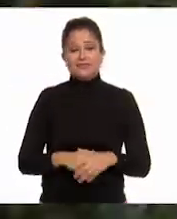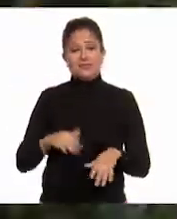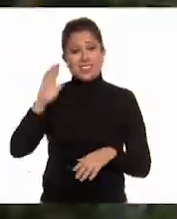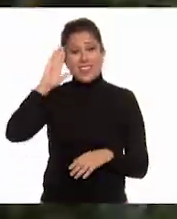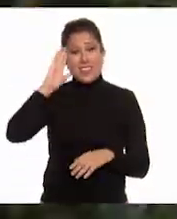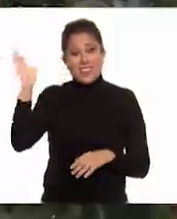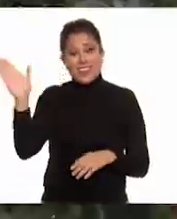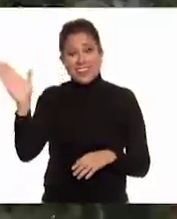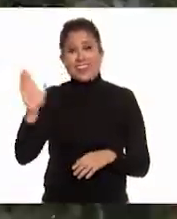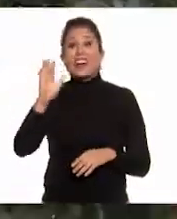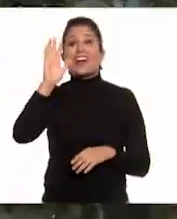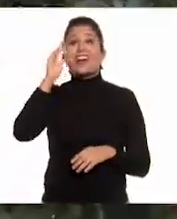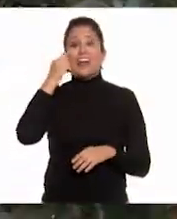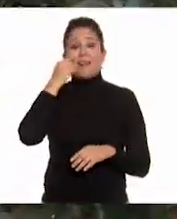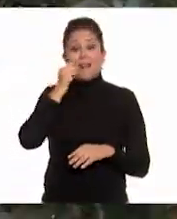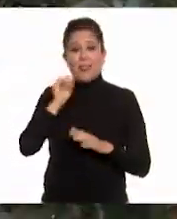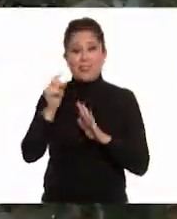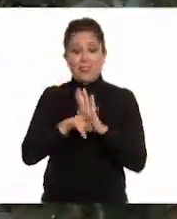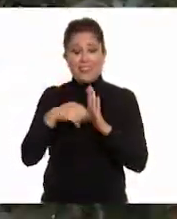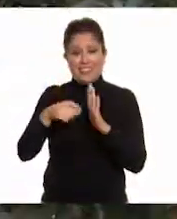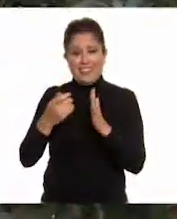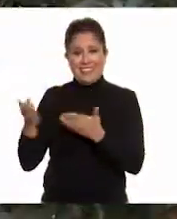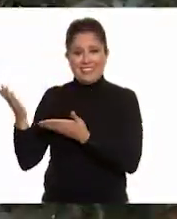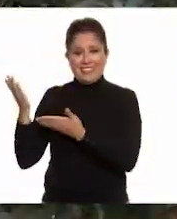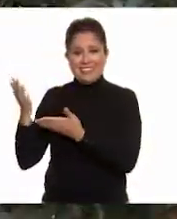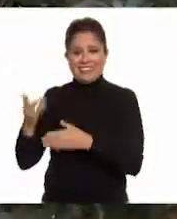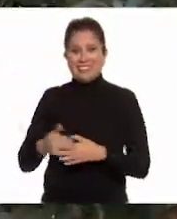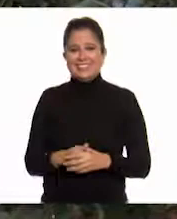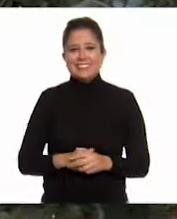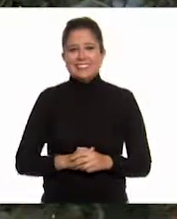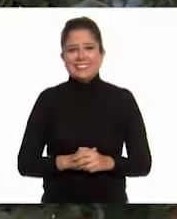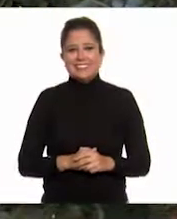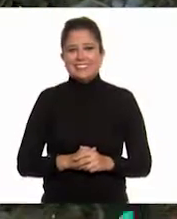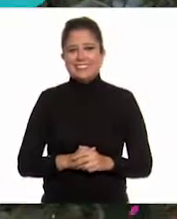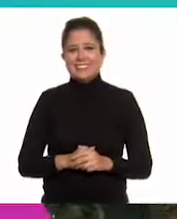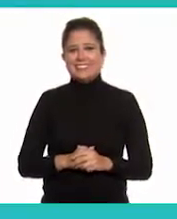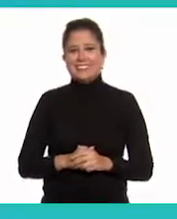¡Hola! ¡Vamos a ver el siguiente video!